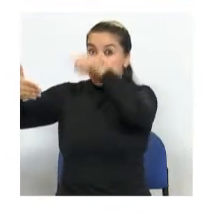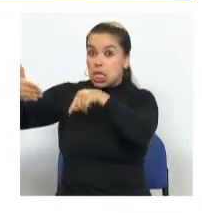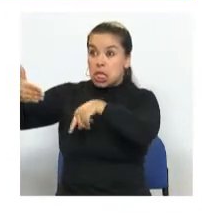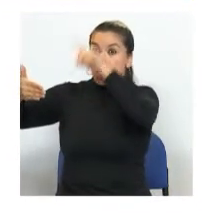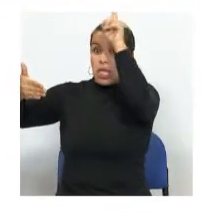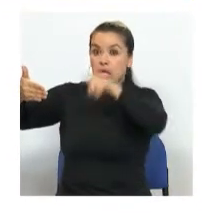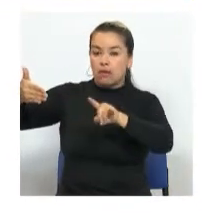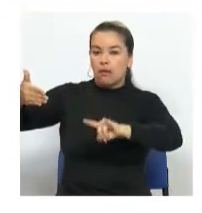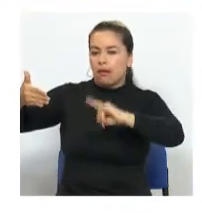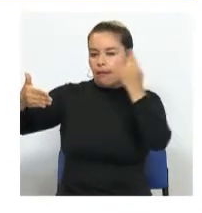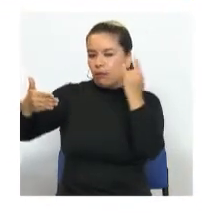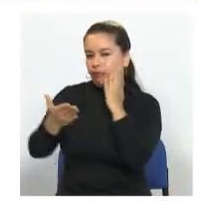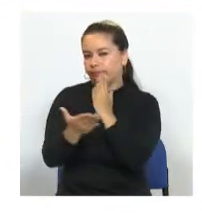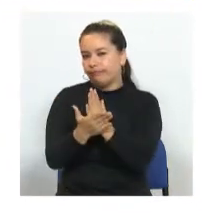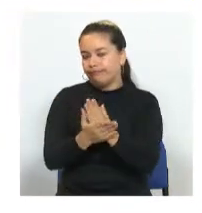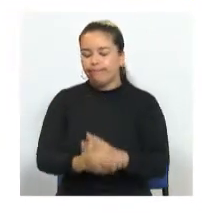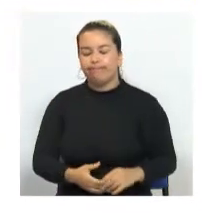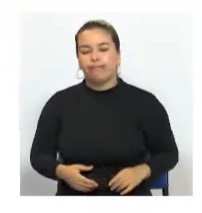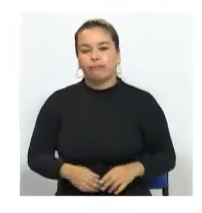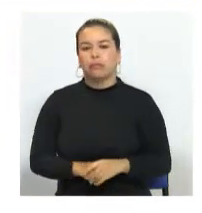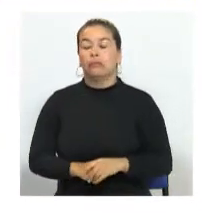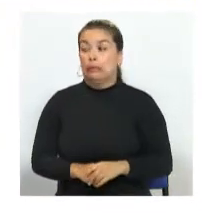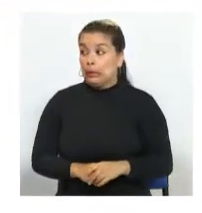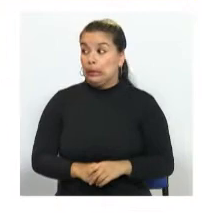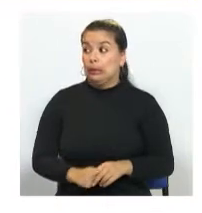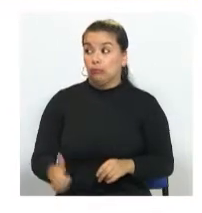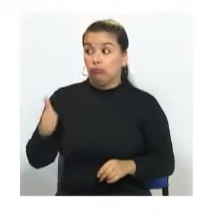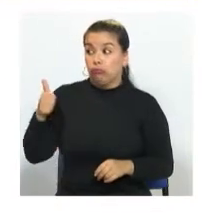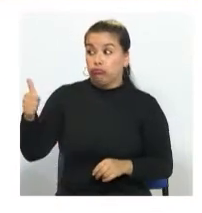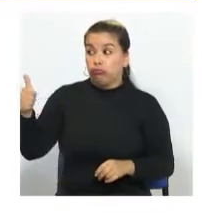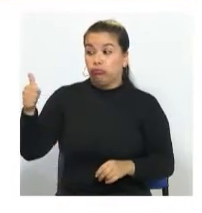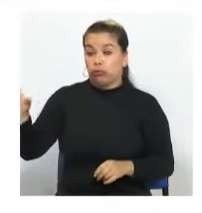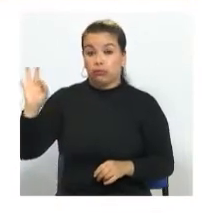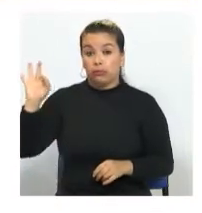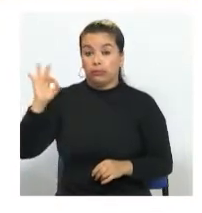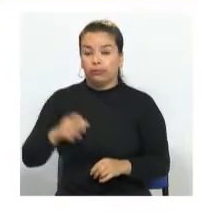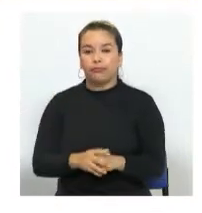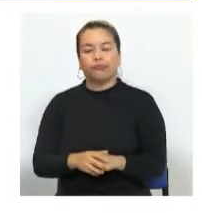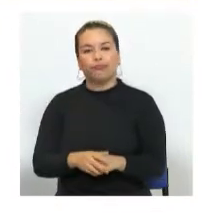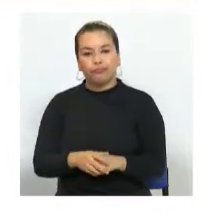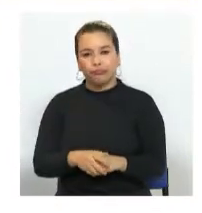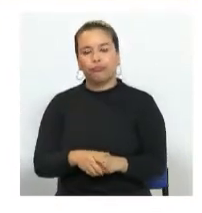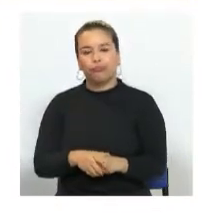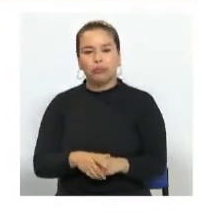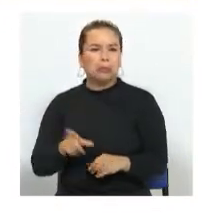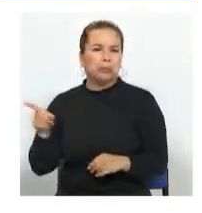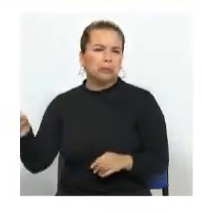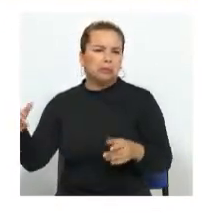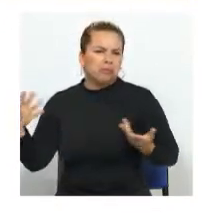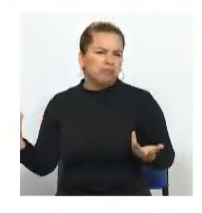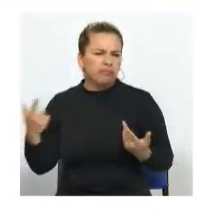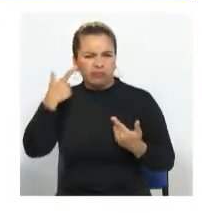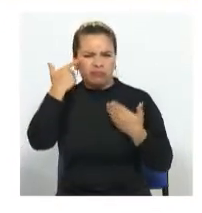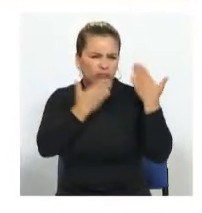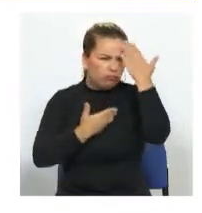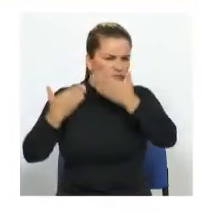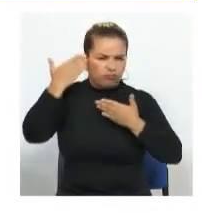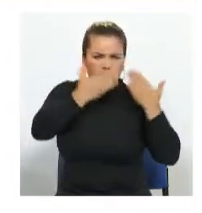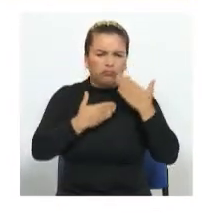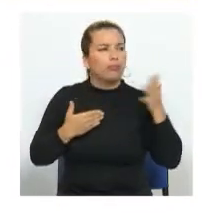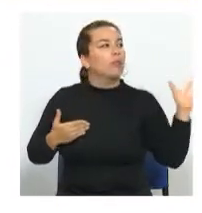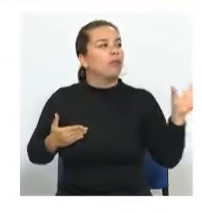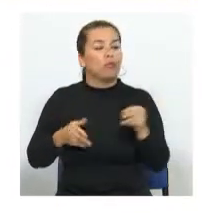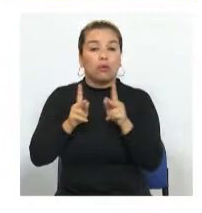cardiovascular. Espectacular, doctor. Este es alguno de los, digamos que el protocolo que todas las personas que